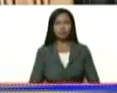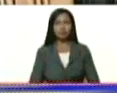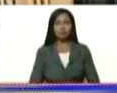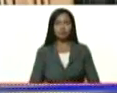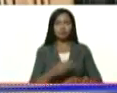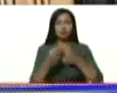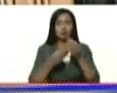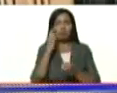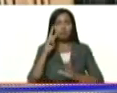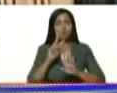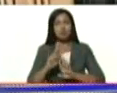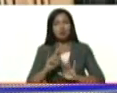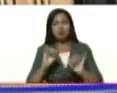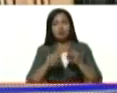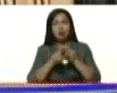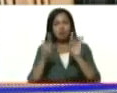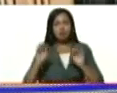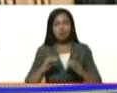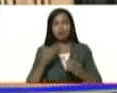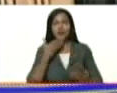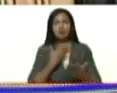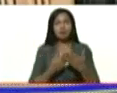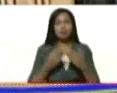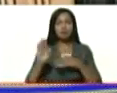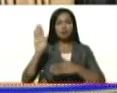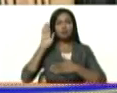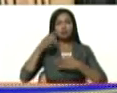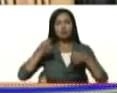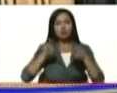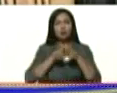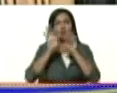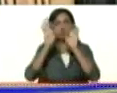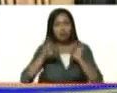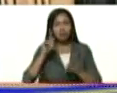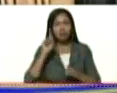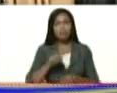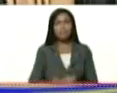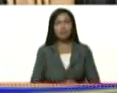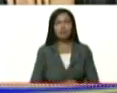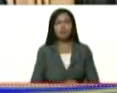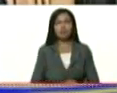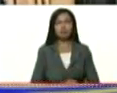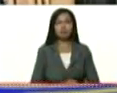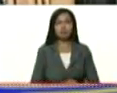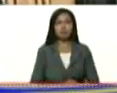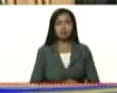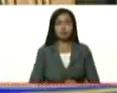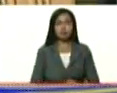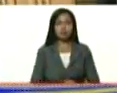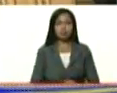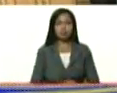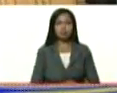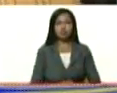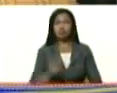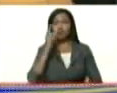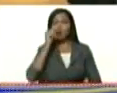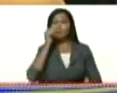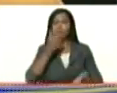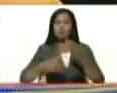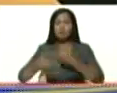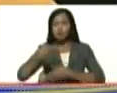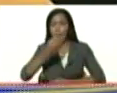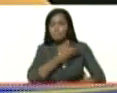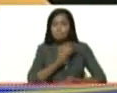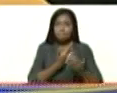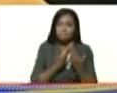como reconocimiento, agradecimiento y compromiso a este gran servidor público de